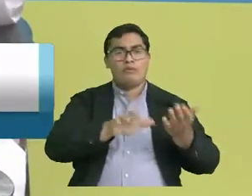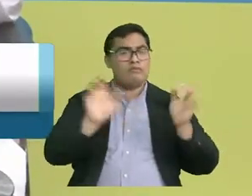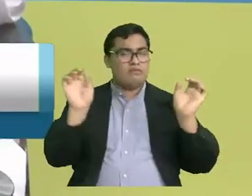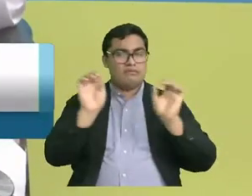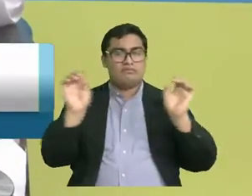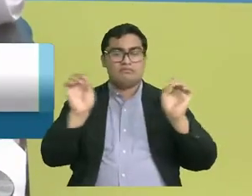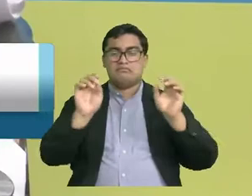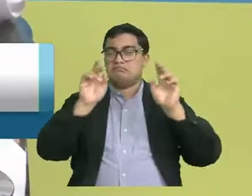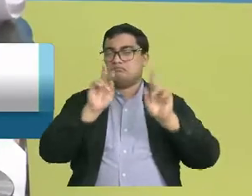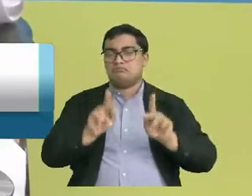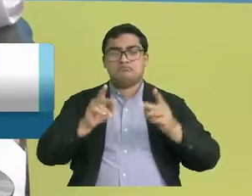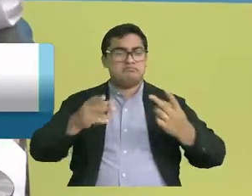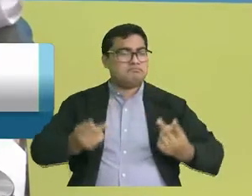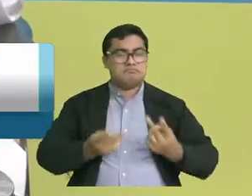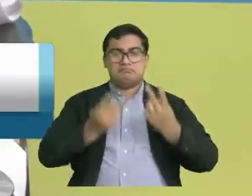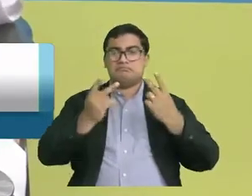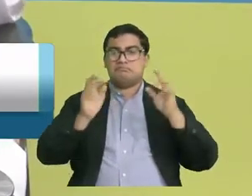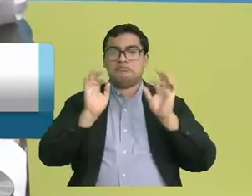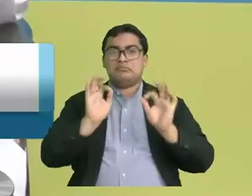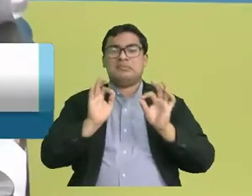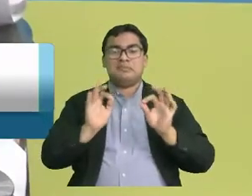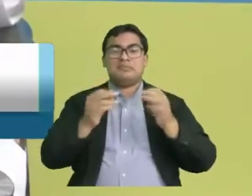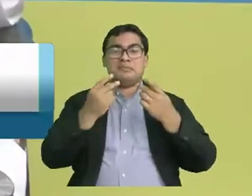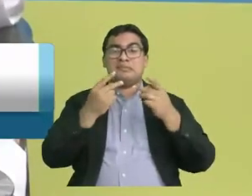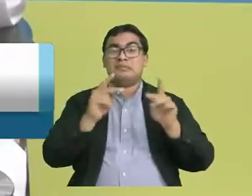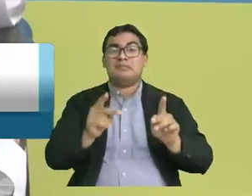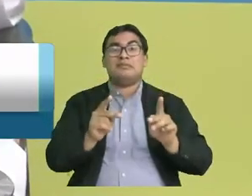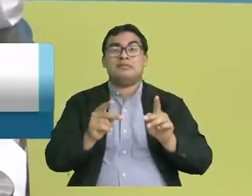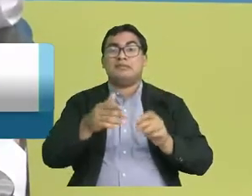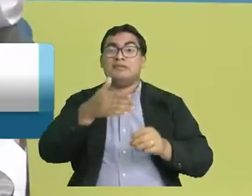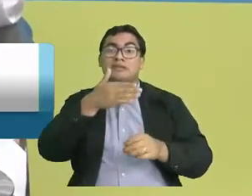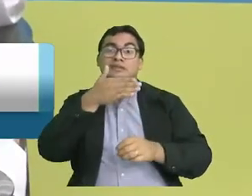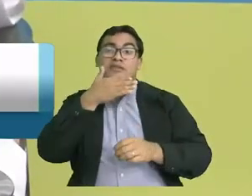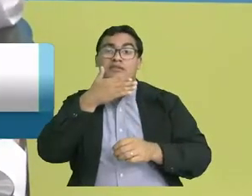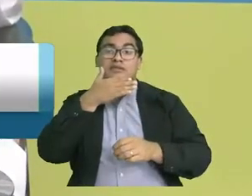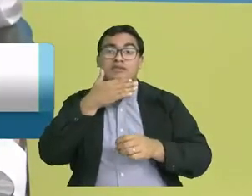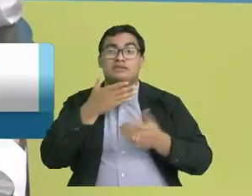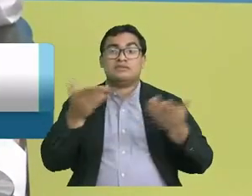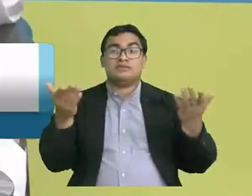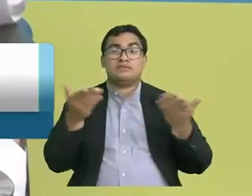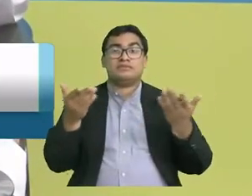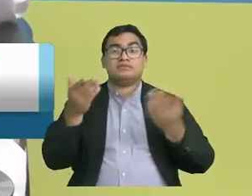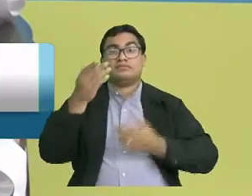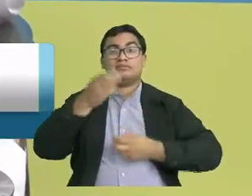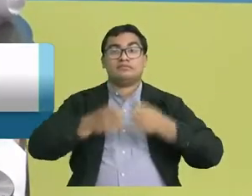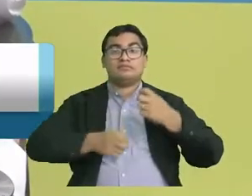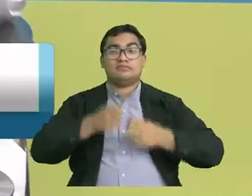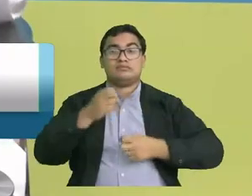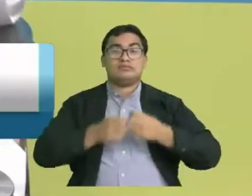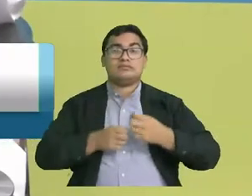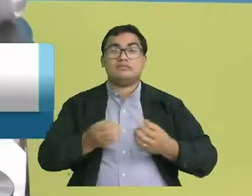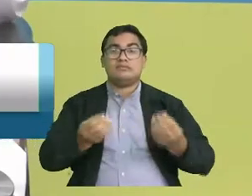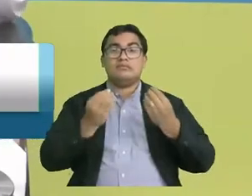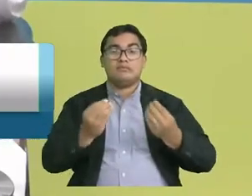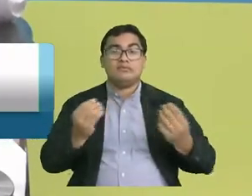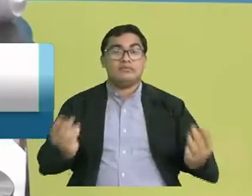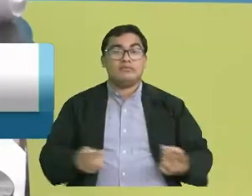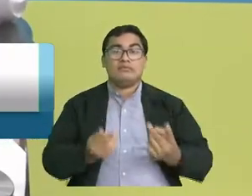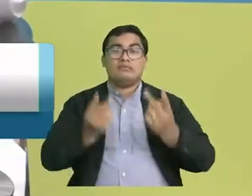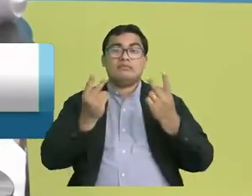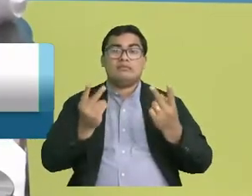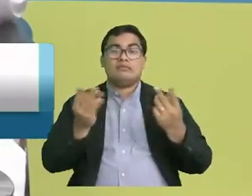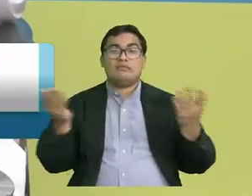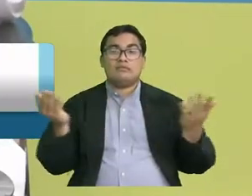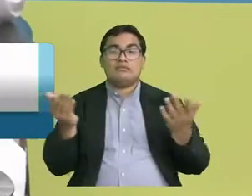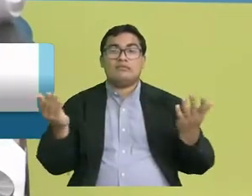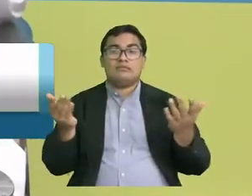se muere por eso, pero sí son muy incómodos, son muy molestos, afecta mucho la vida y el